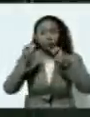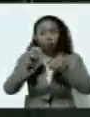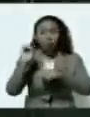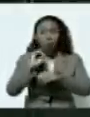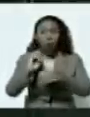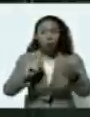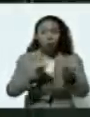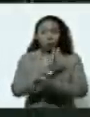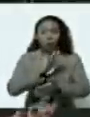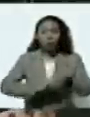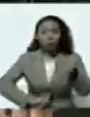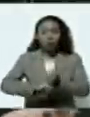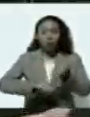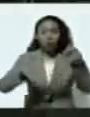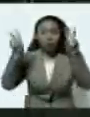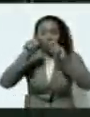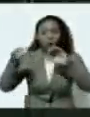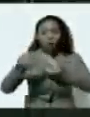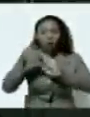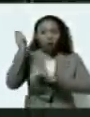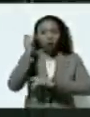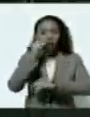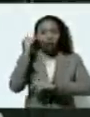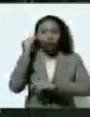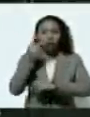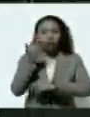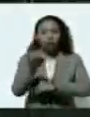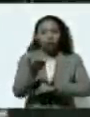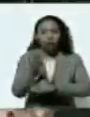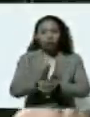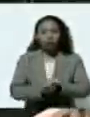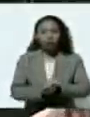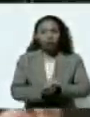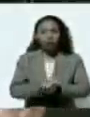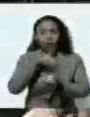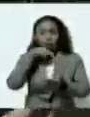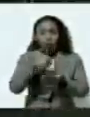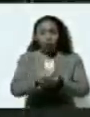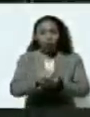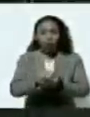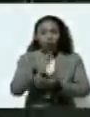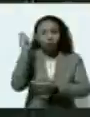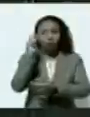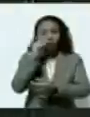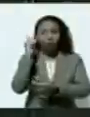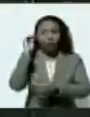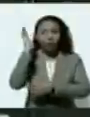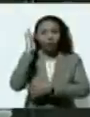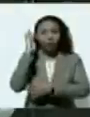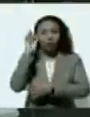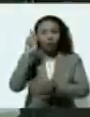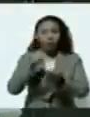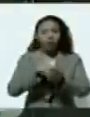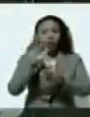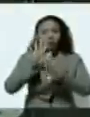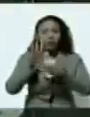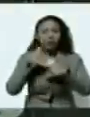a impulsar una investigación contra los diputados que usted ha mencionado, los diputados de la Asamblea de 2015